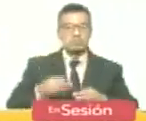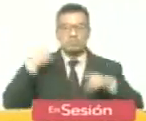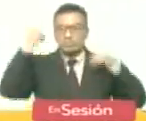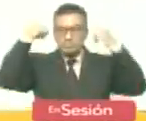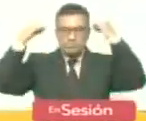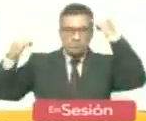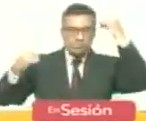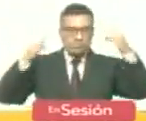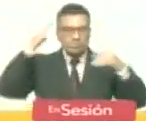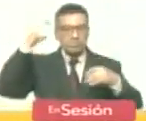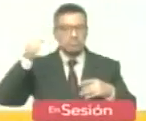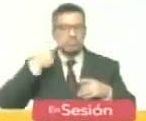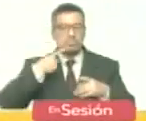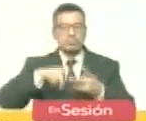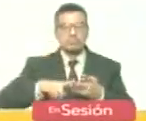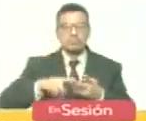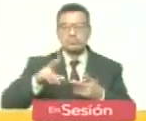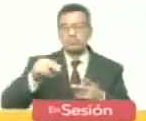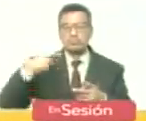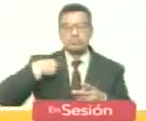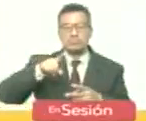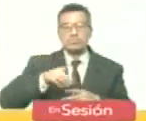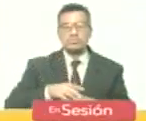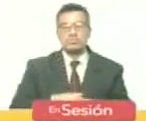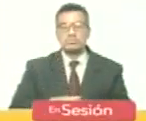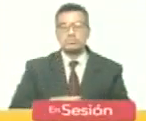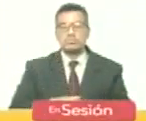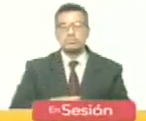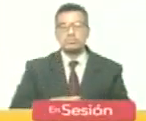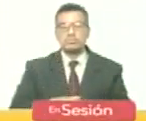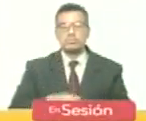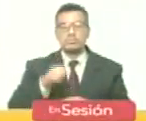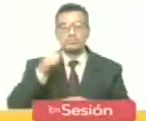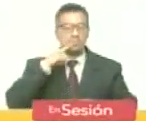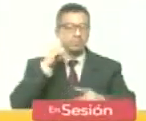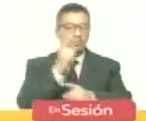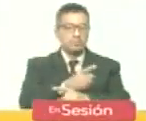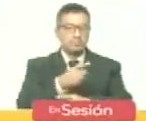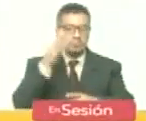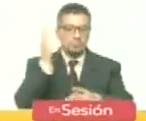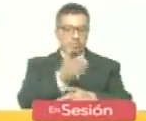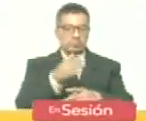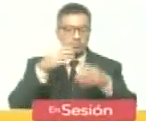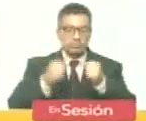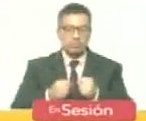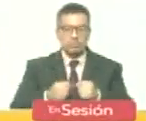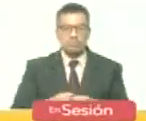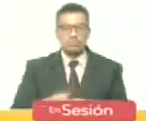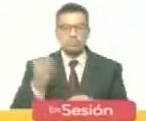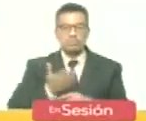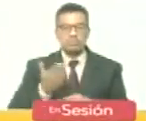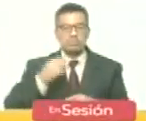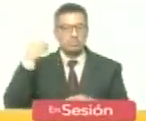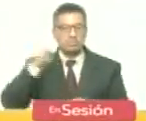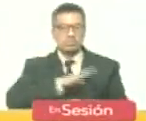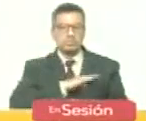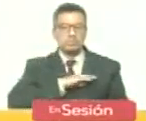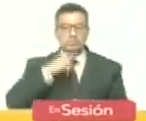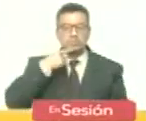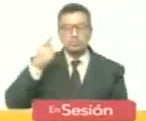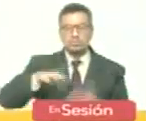el delirio. La psicopatía no te exime de pagar por un delito. Tener un trastorno de personalidad,